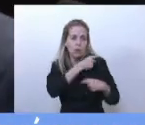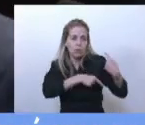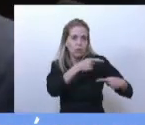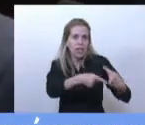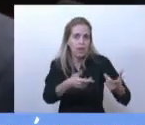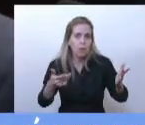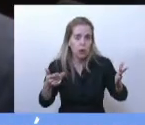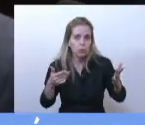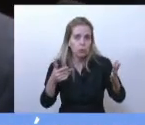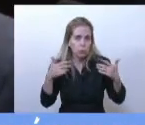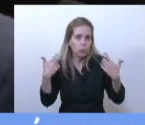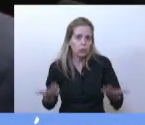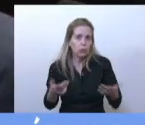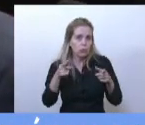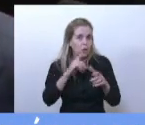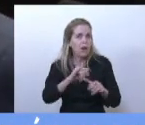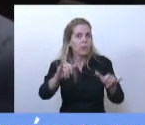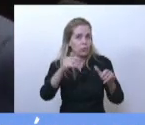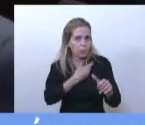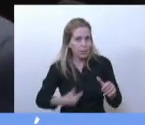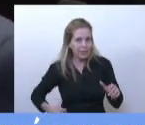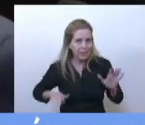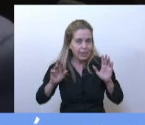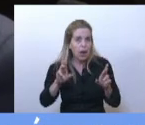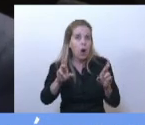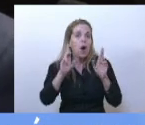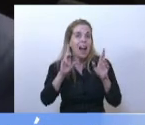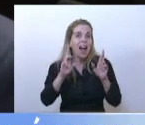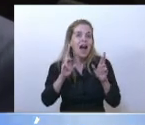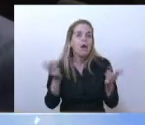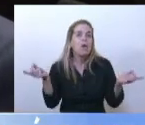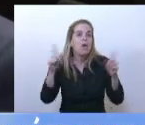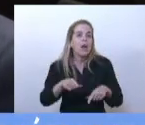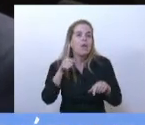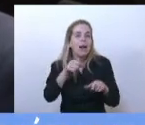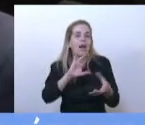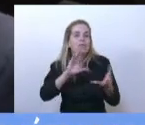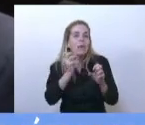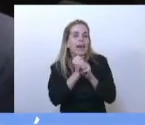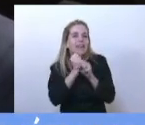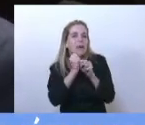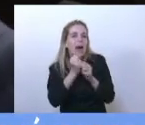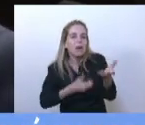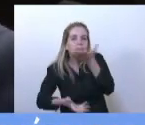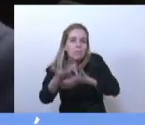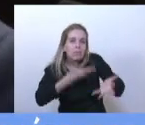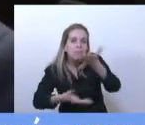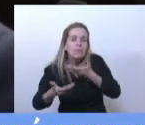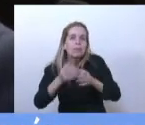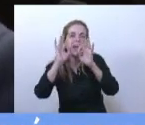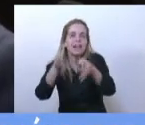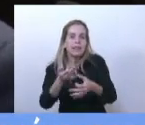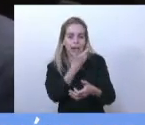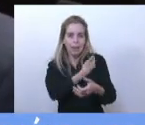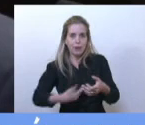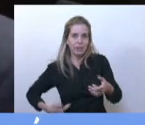señora presidenta esperando que recuperemos pronto ese espíritu de colaboración de que el presidente es el comandante en esta